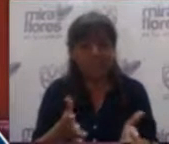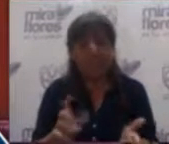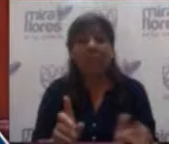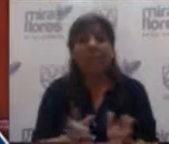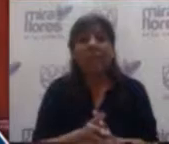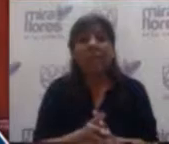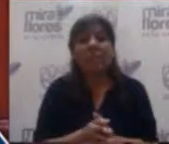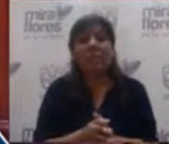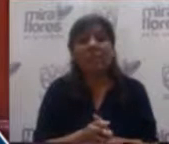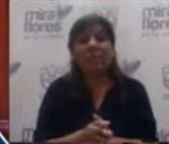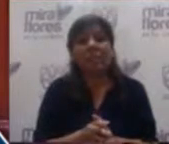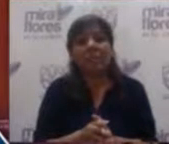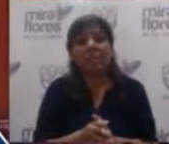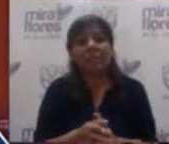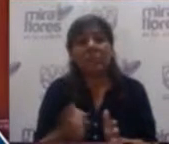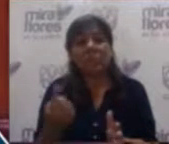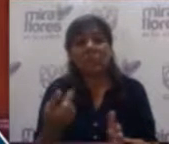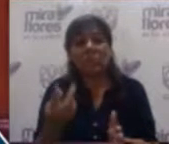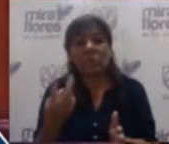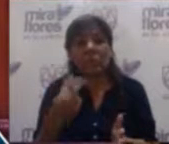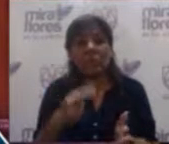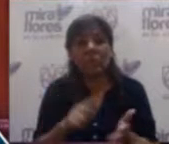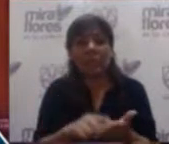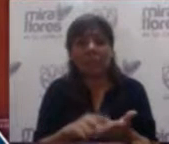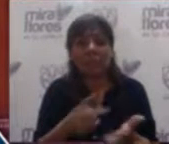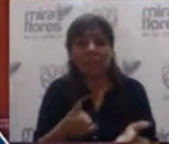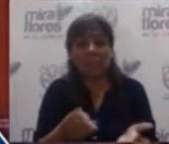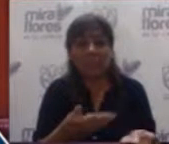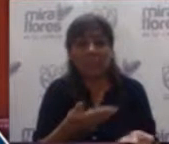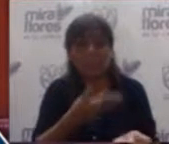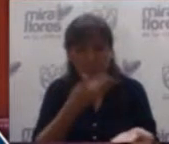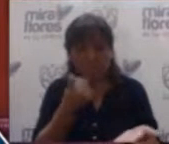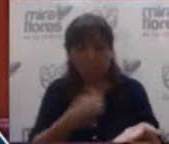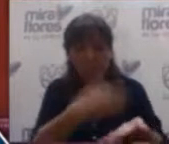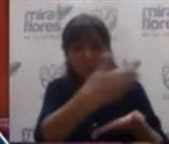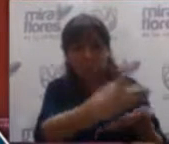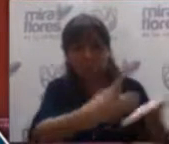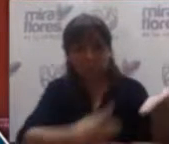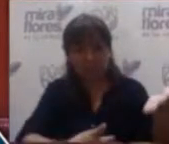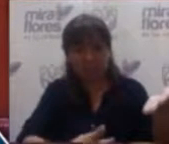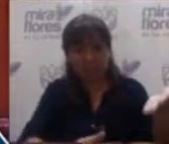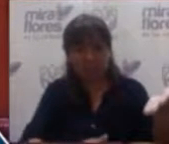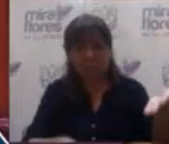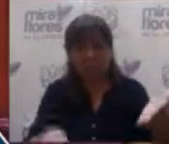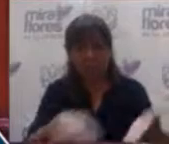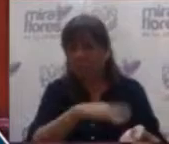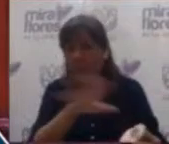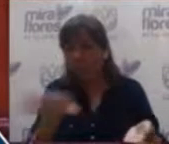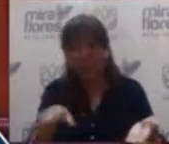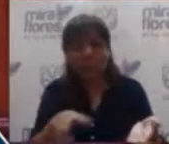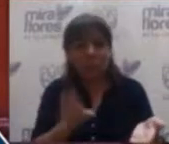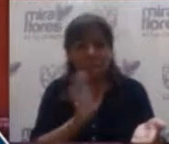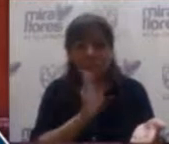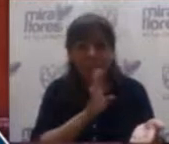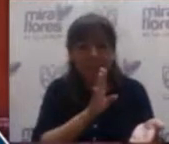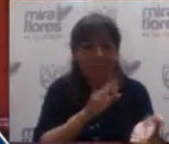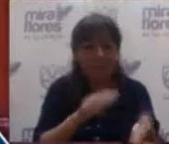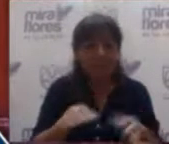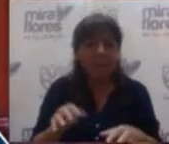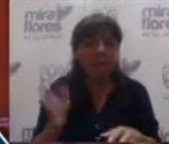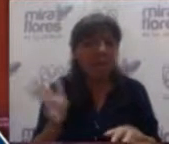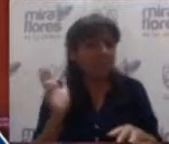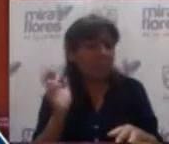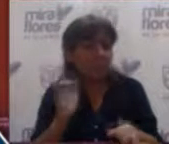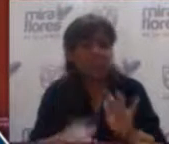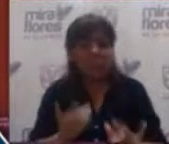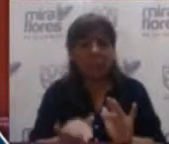para efectos de tener mejores actas, como recomendación, hay que ser más claros en las expresiones.